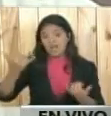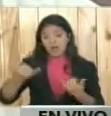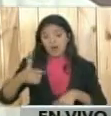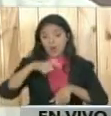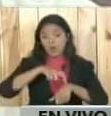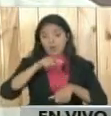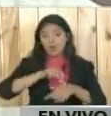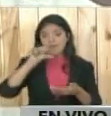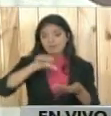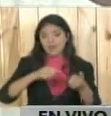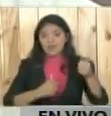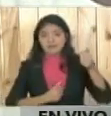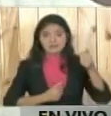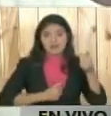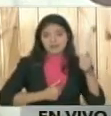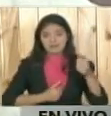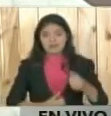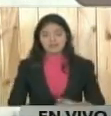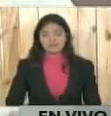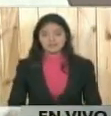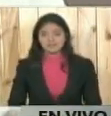salsa, adelante.